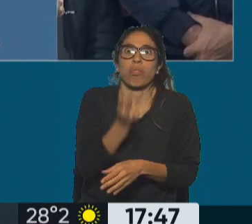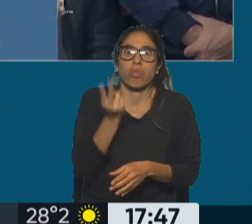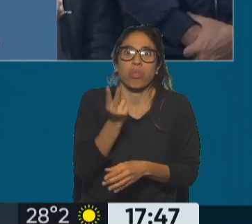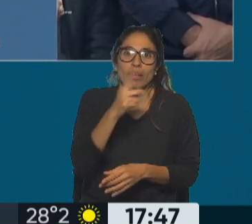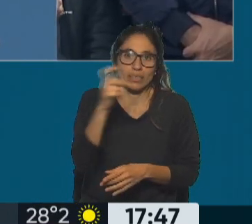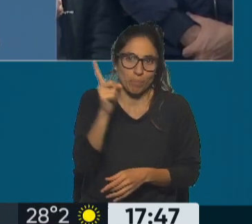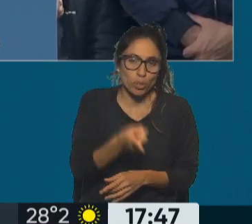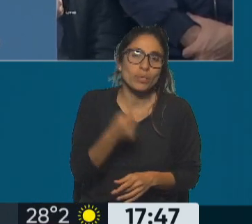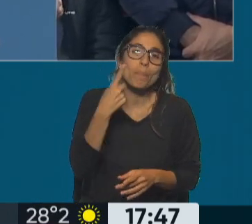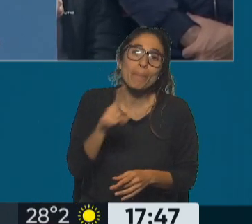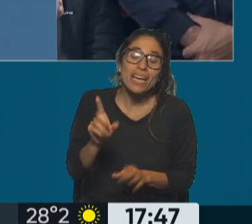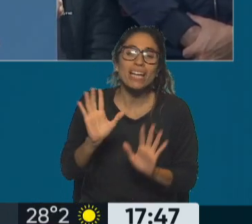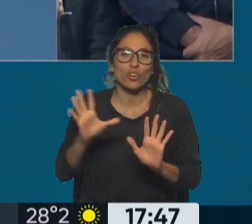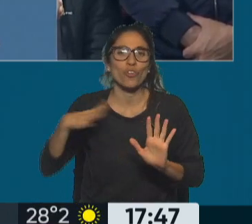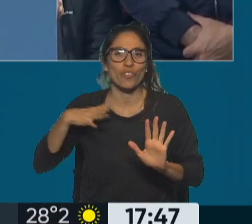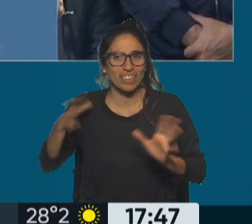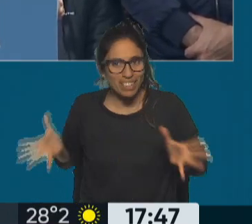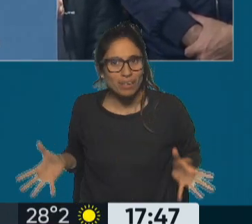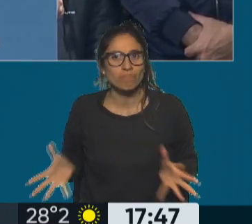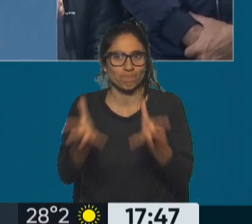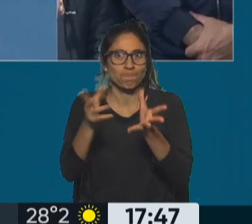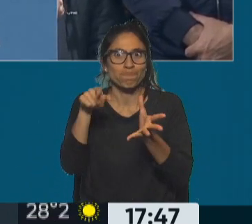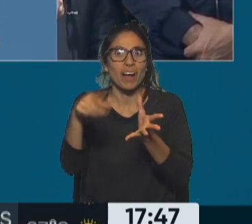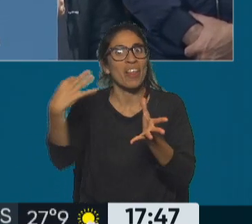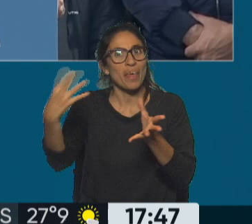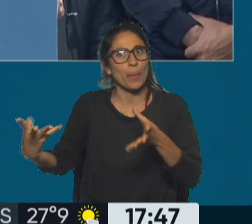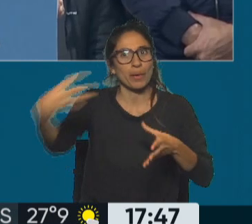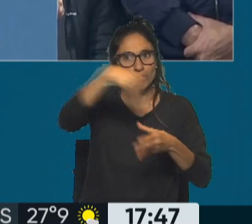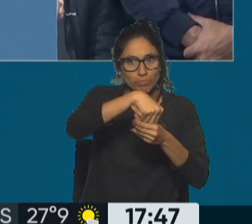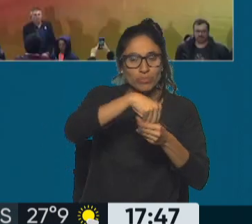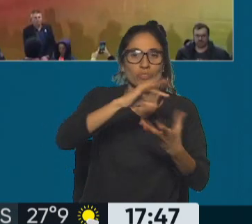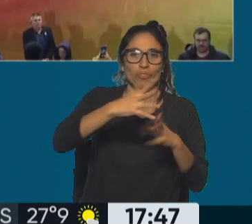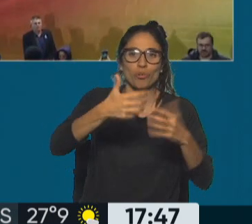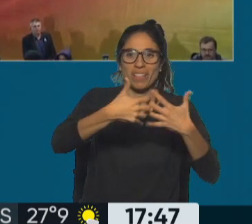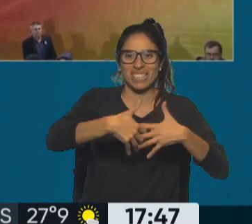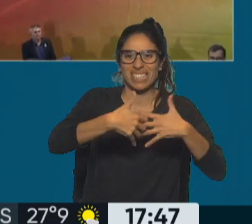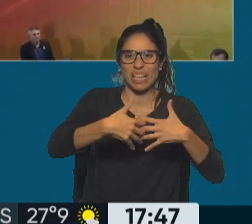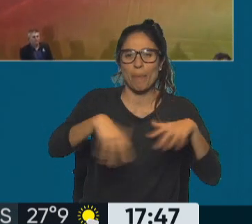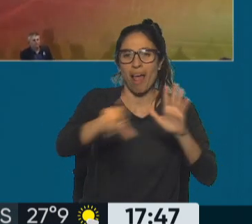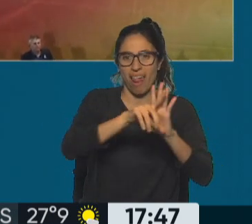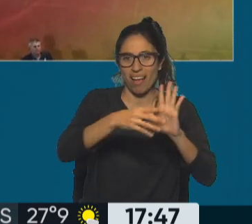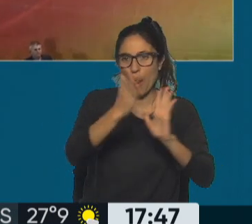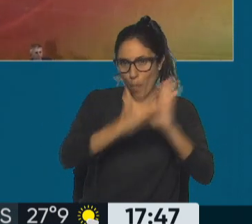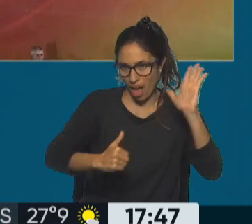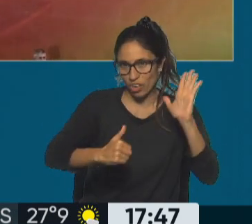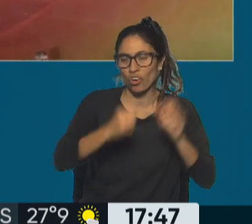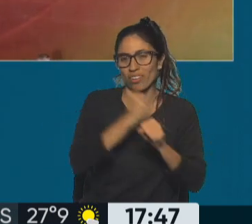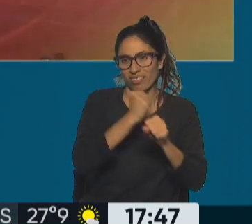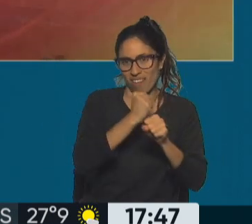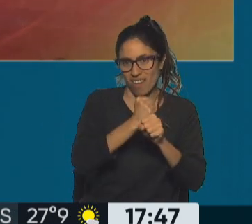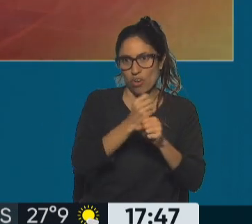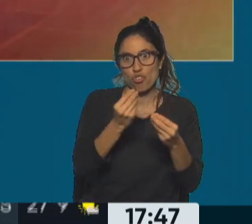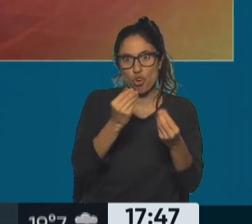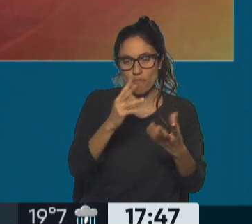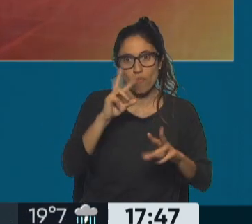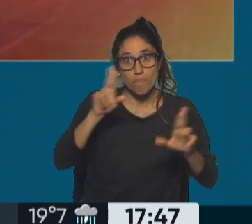y también ver qué pasa con incorporar y cómo incorporar a esos trabajadores también al sistema legal, ¿no? Gracias, Nico. Gracias, Gracias, Nicolás. Gracias. Tenemos que seguir compartiendo